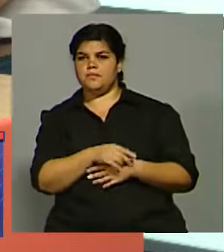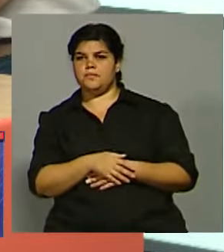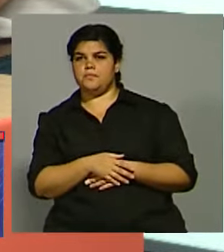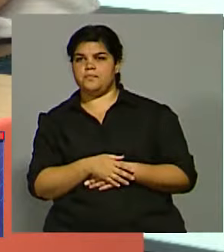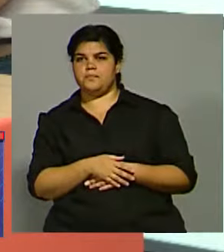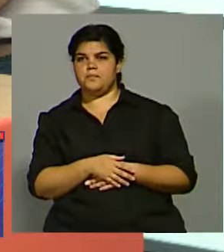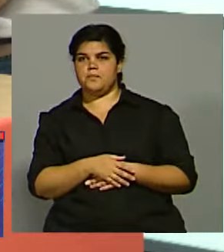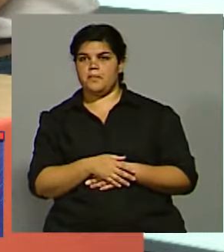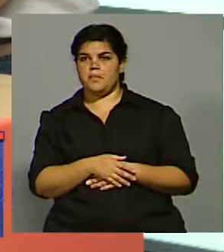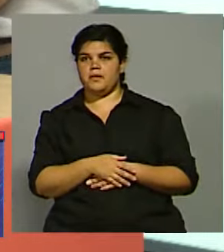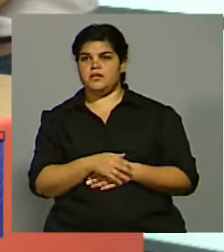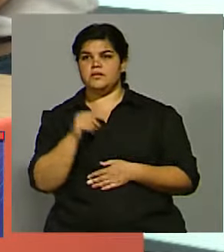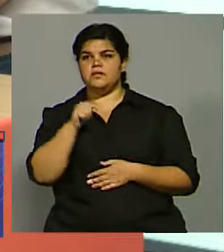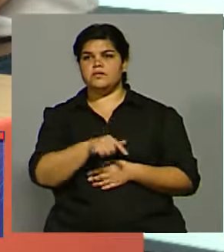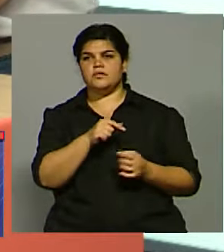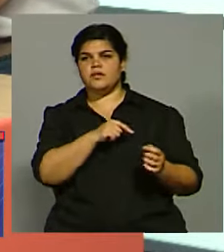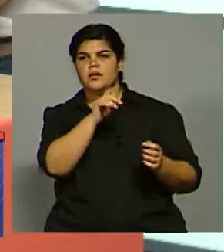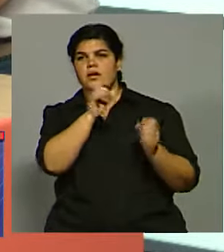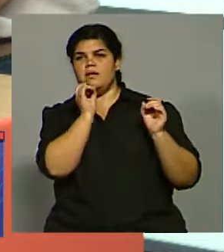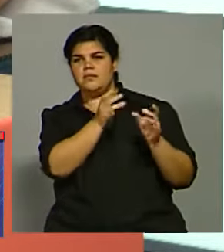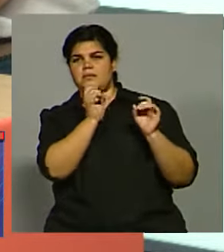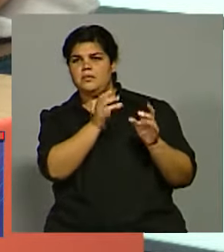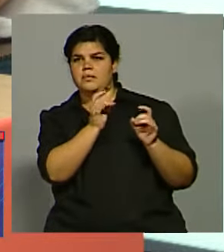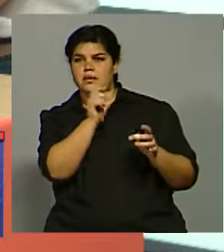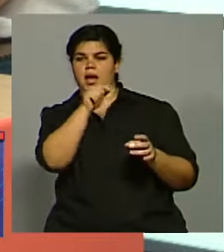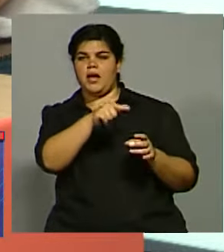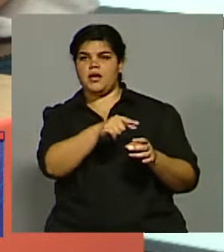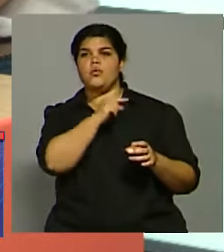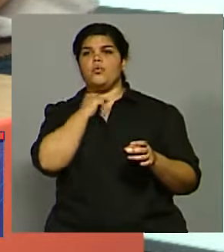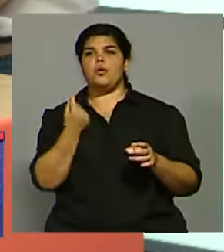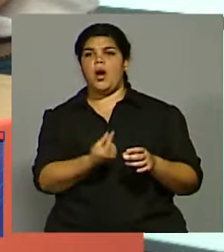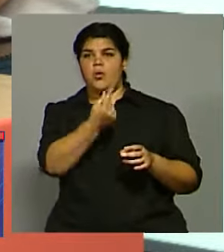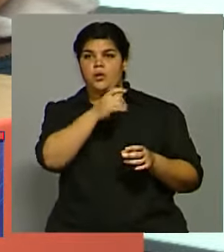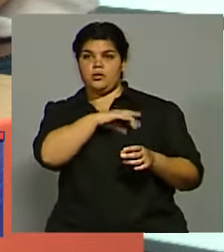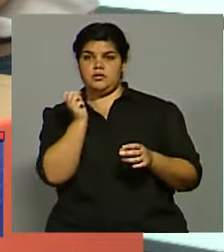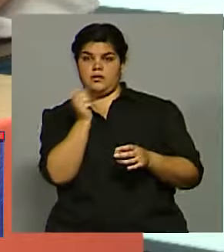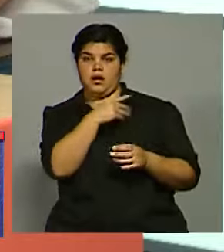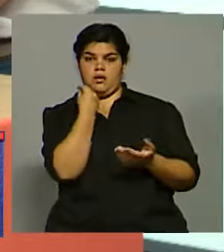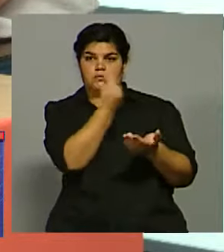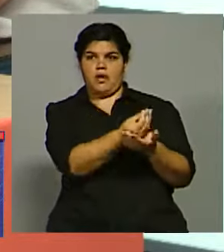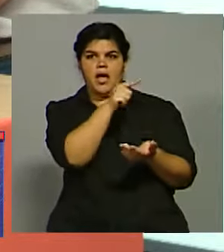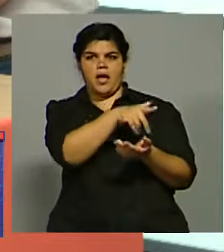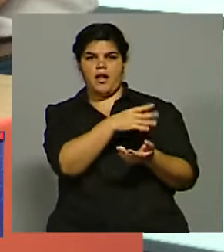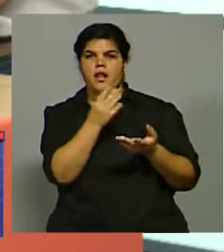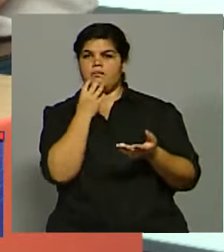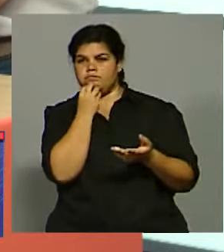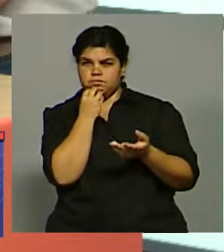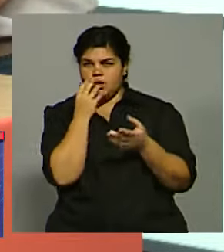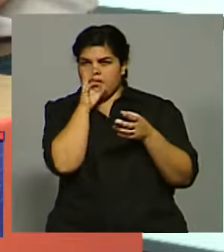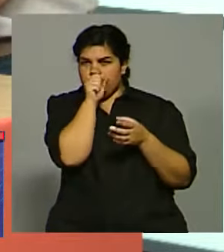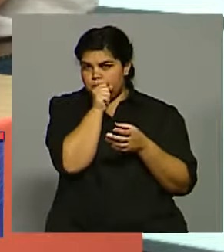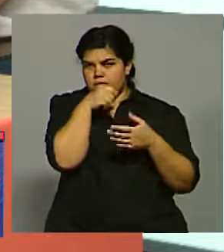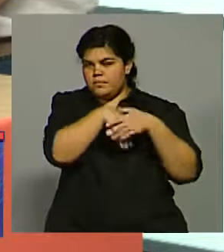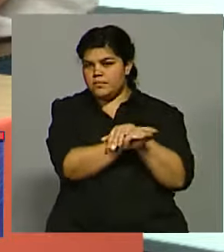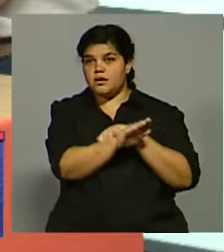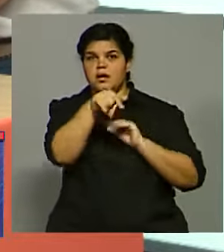que había sucedido con un papa con un sacerdote en particular en el vecino país al cual se lo acusaba de encubrimiento y él dijo, no me